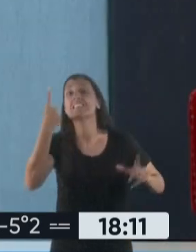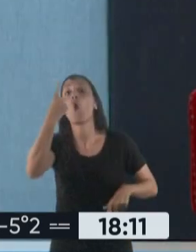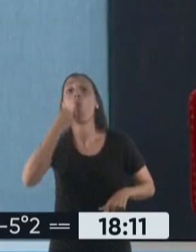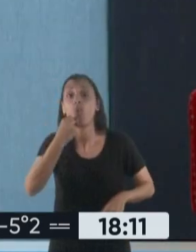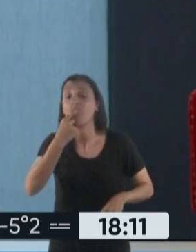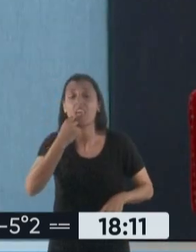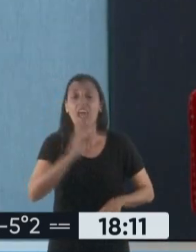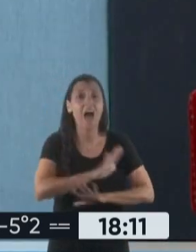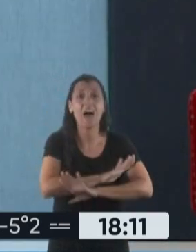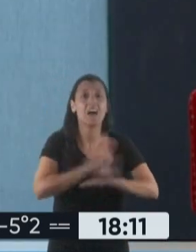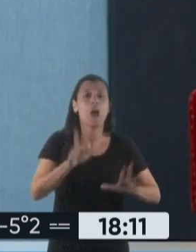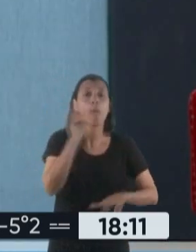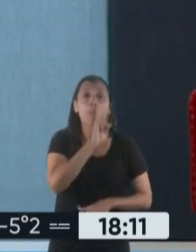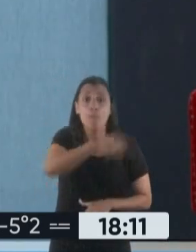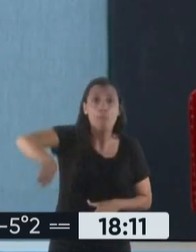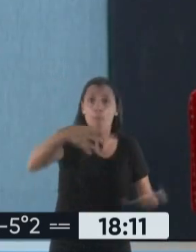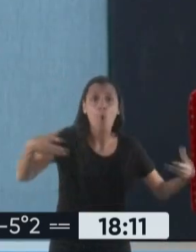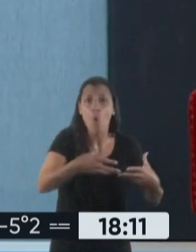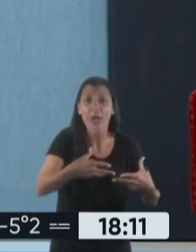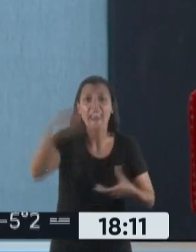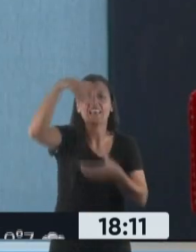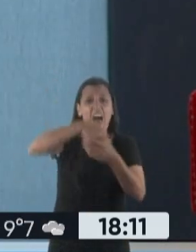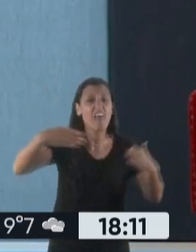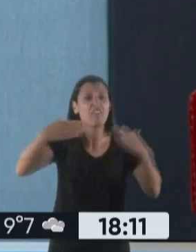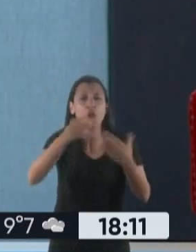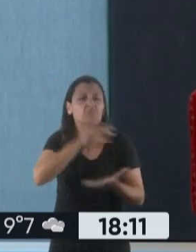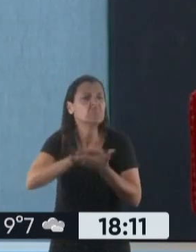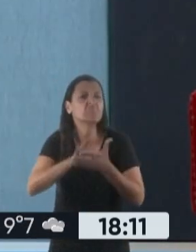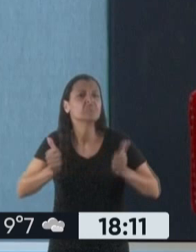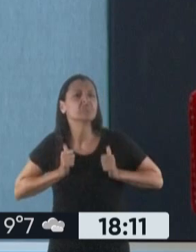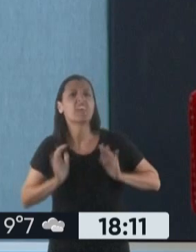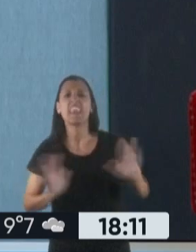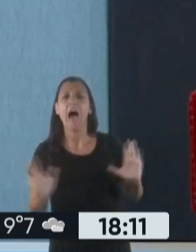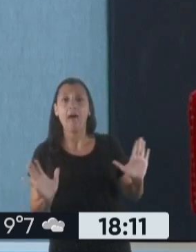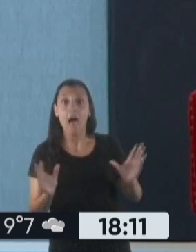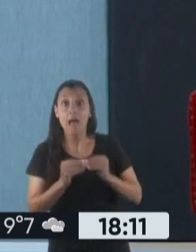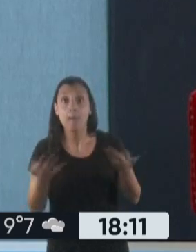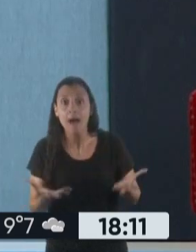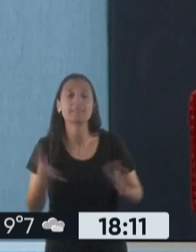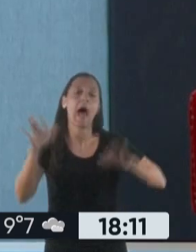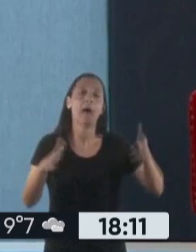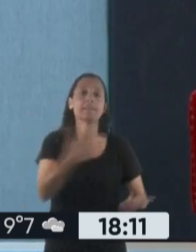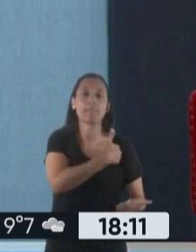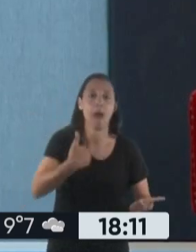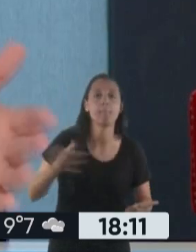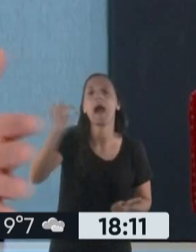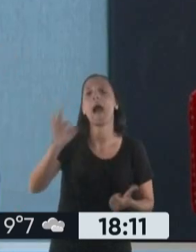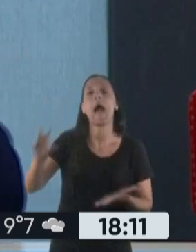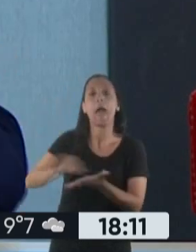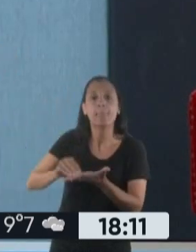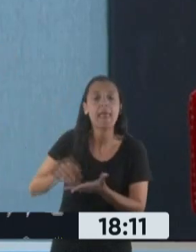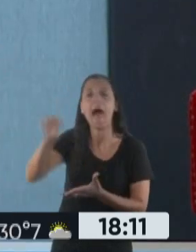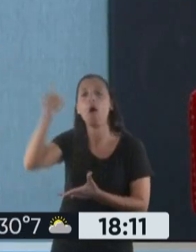dejan de atender todas las tareas que en una casa cotidianamente alguien hace? A veces la madre, a veces una empleada o alguien